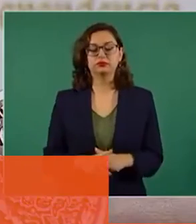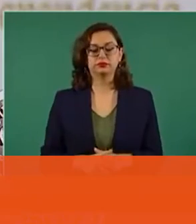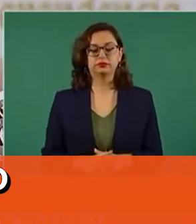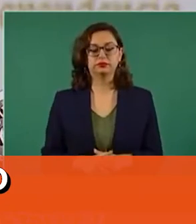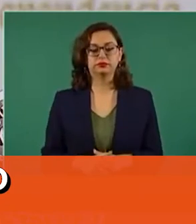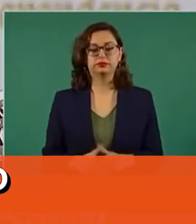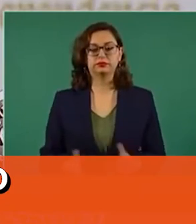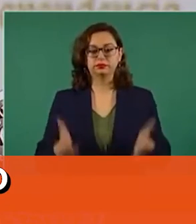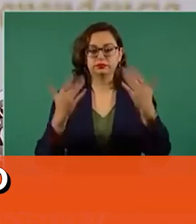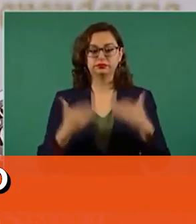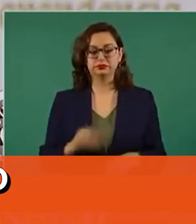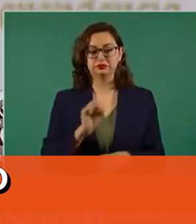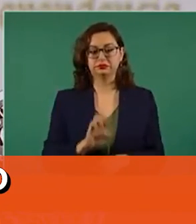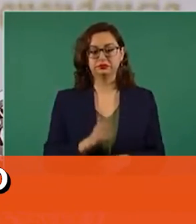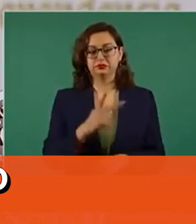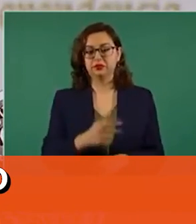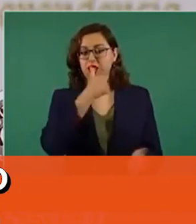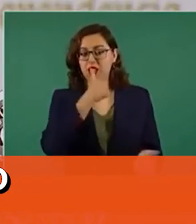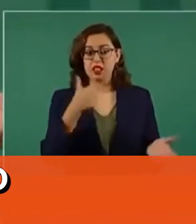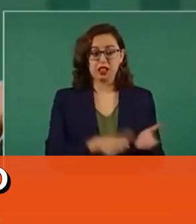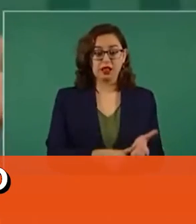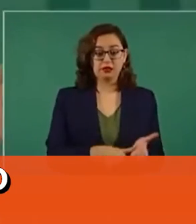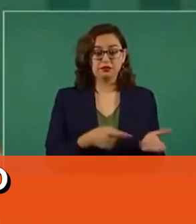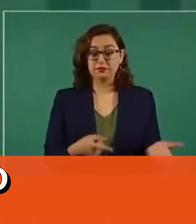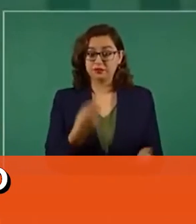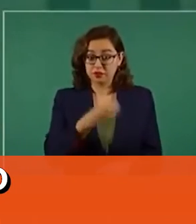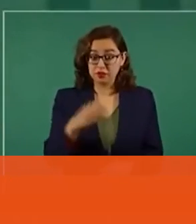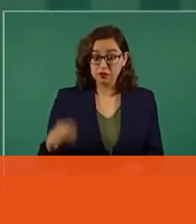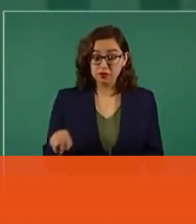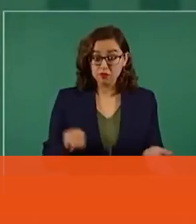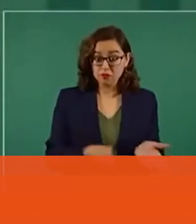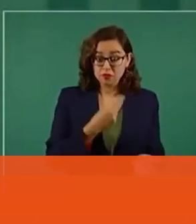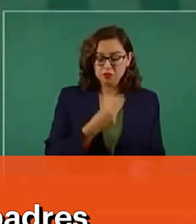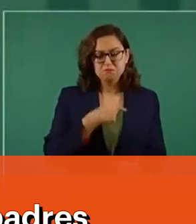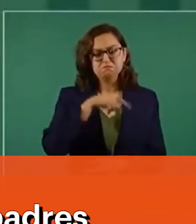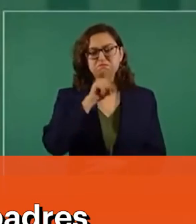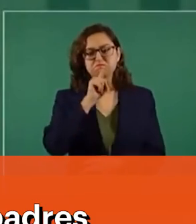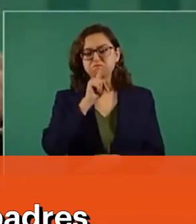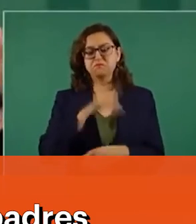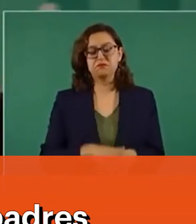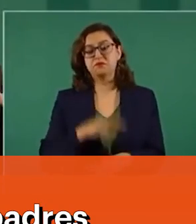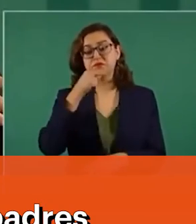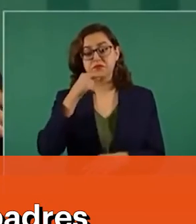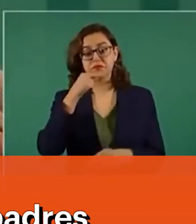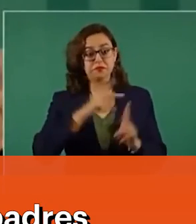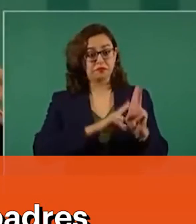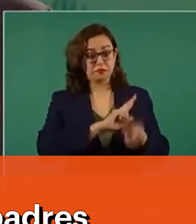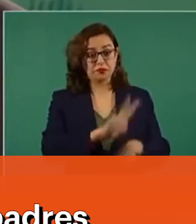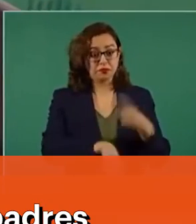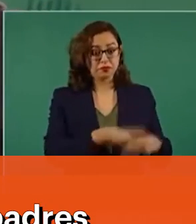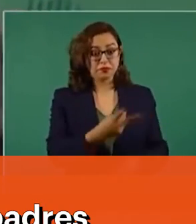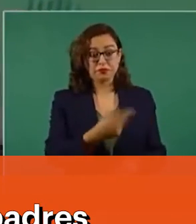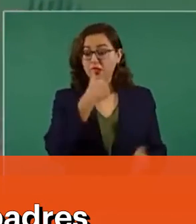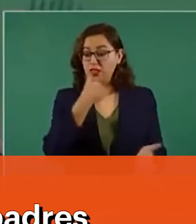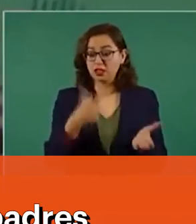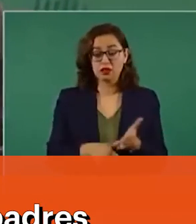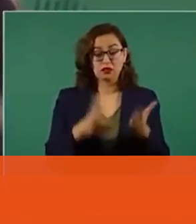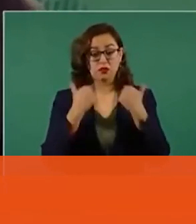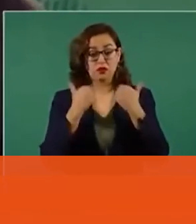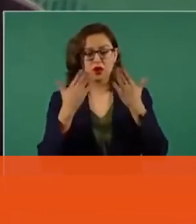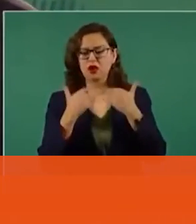Y acerca de la carta, pues también no es obligatoria. Si van los niños a la escuela, no llevan la carta,